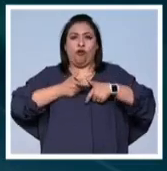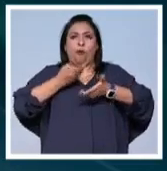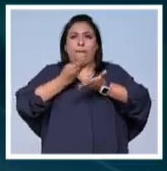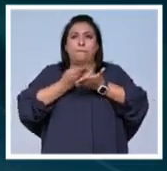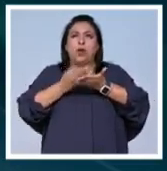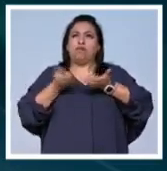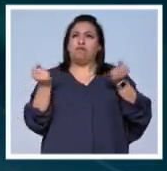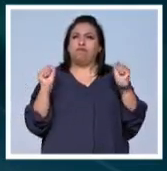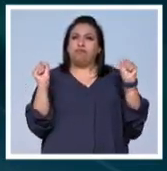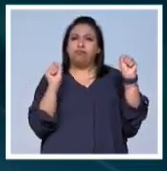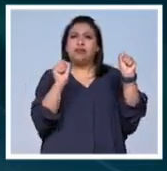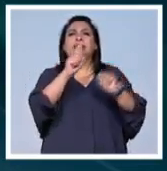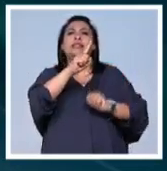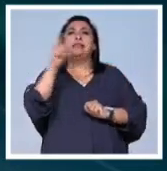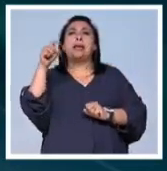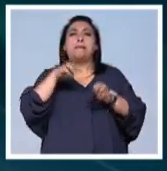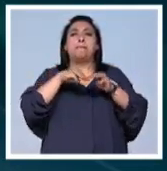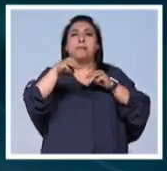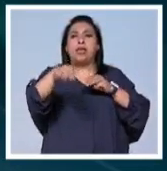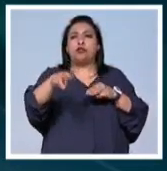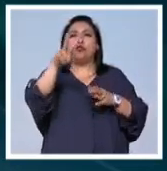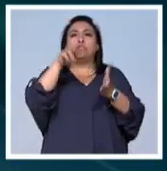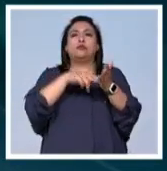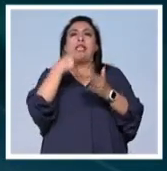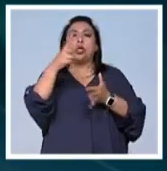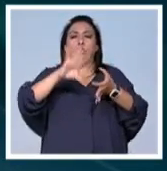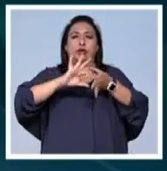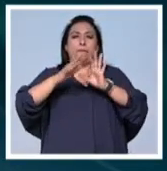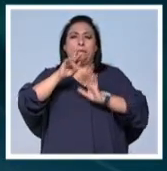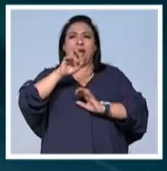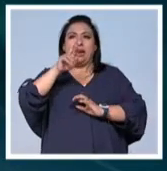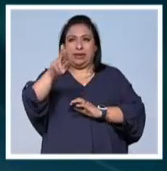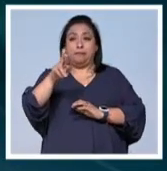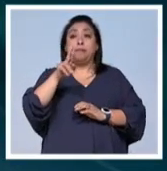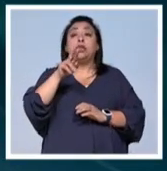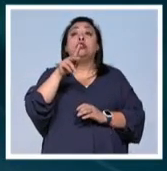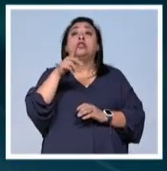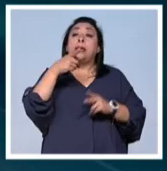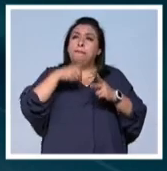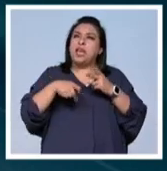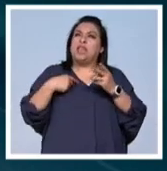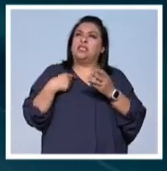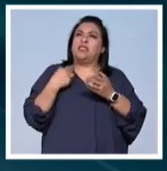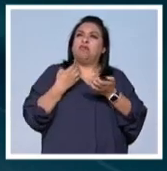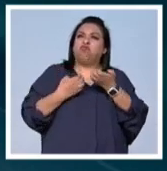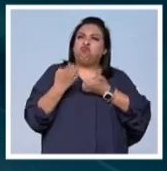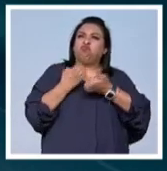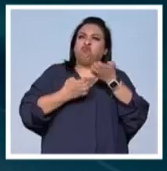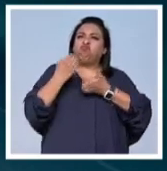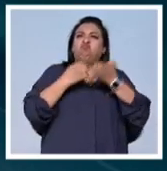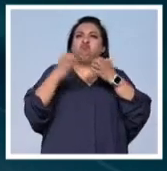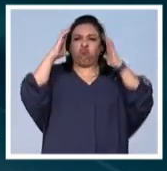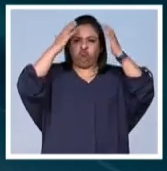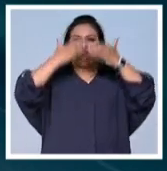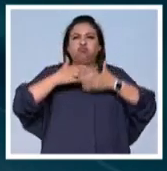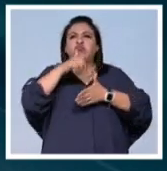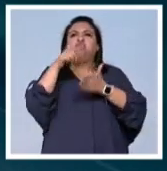de 100 metros de los paralímpicos 2008 en Pekín iniciará el entrenamiento de astronautas de la agencia espacial